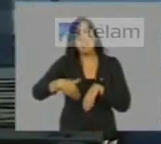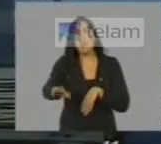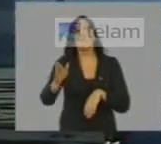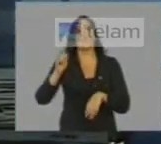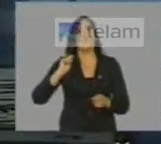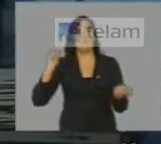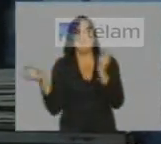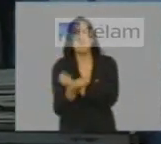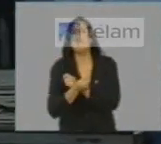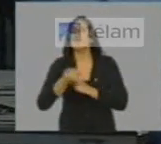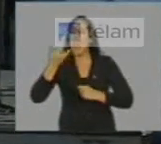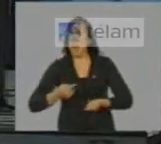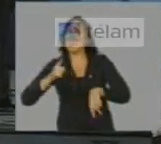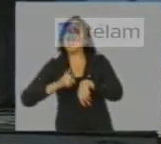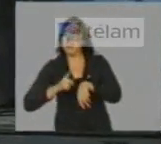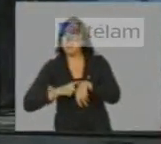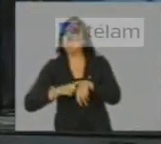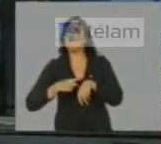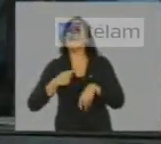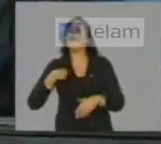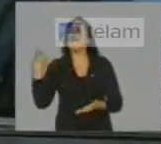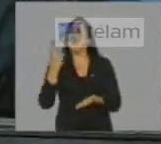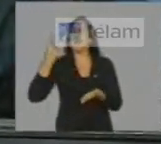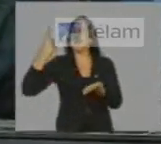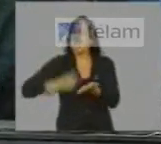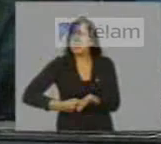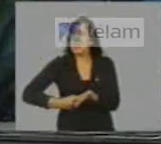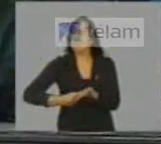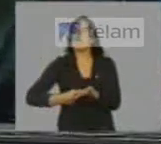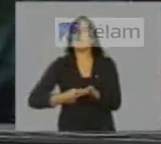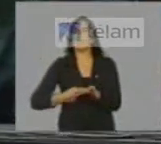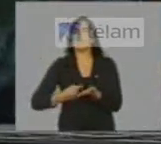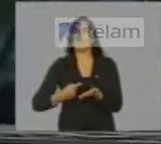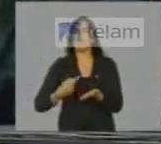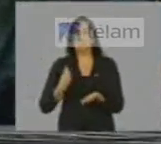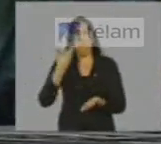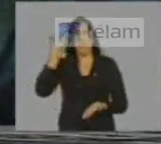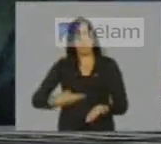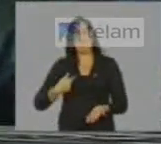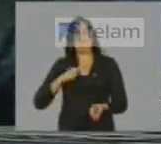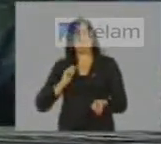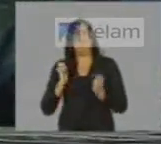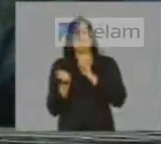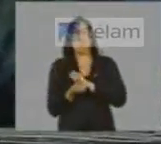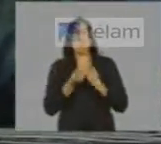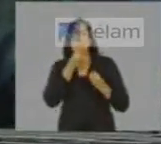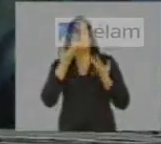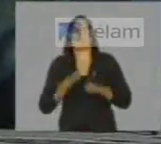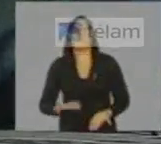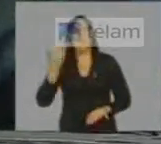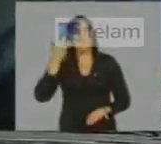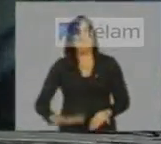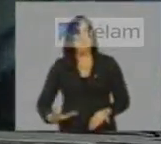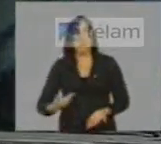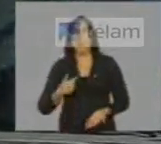elegir, siempre hay tiempo para decidir ser un poco mejor, no el mejor, no hay nadie